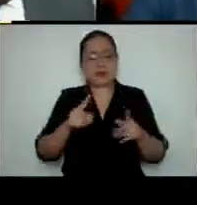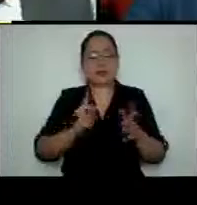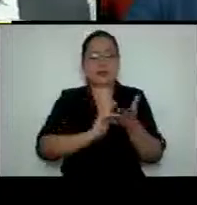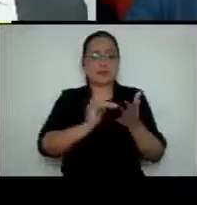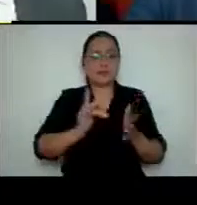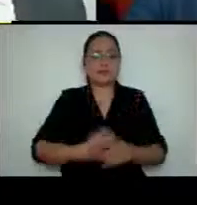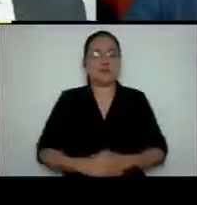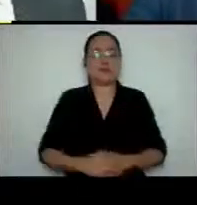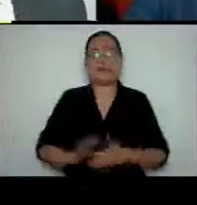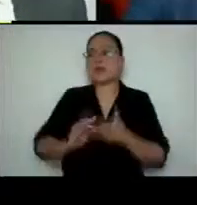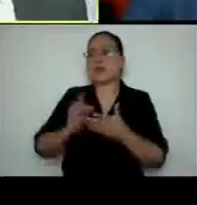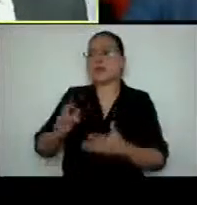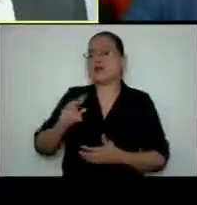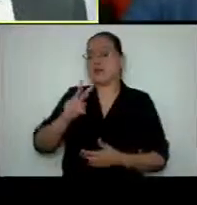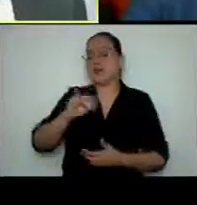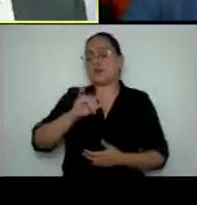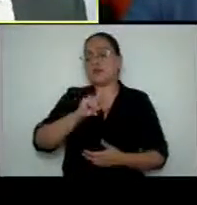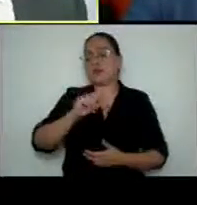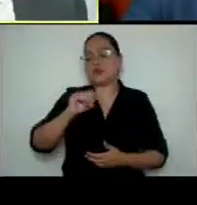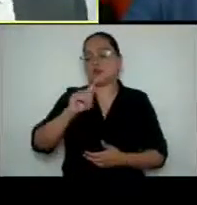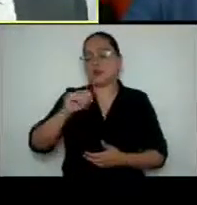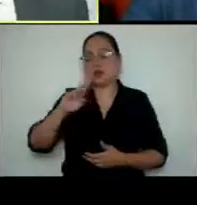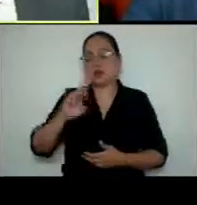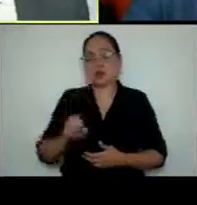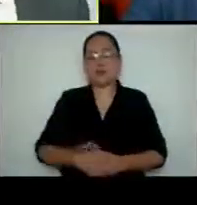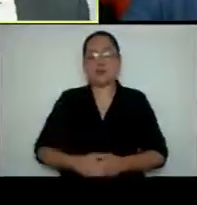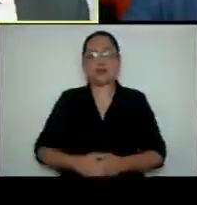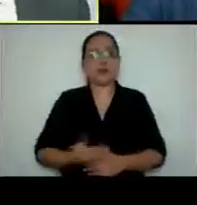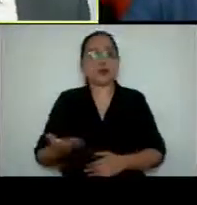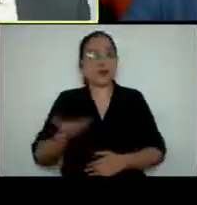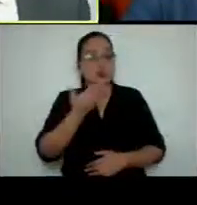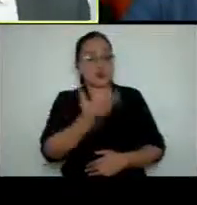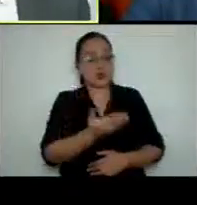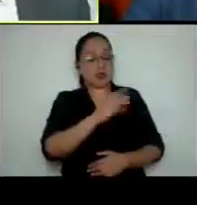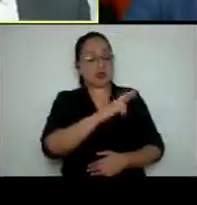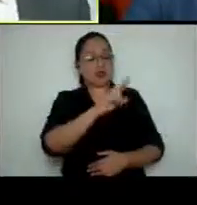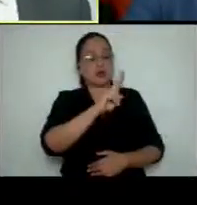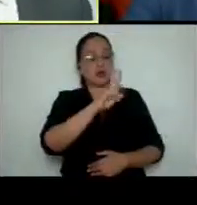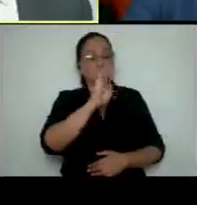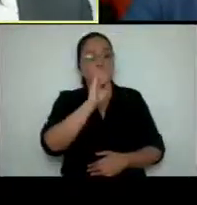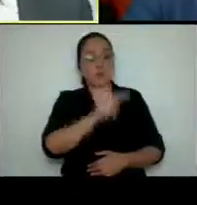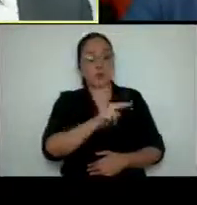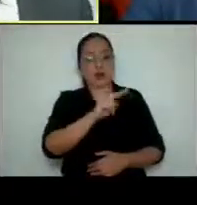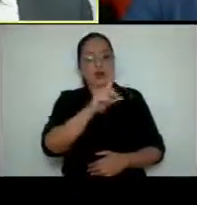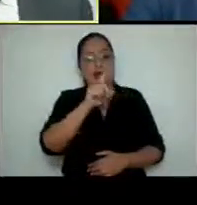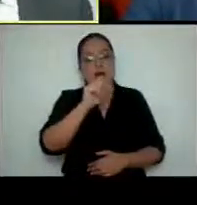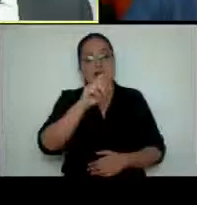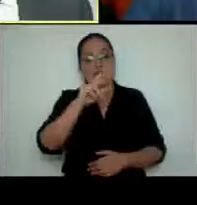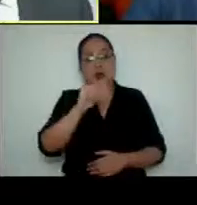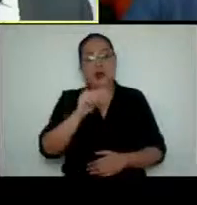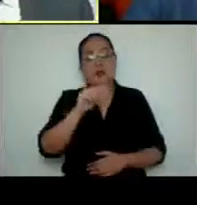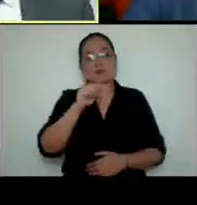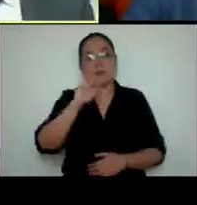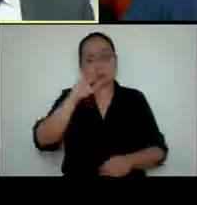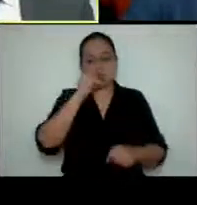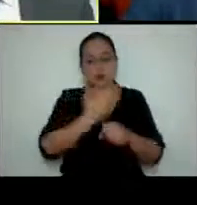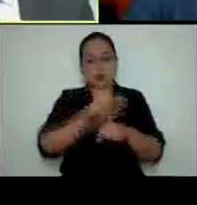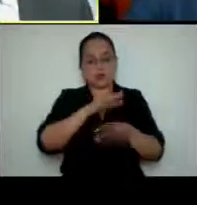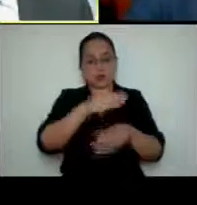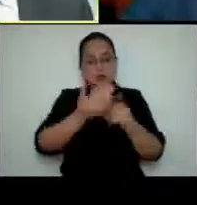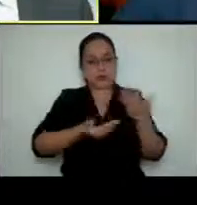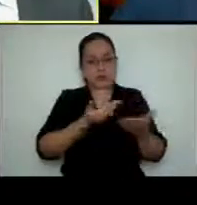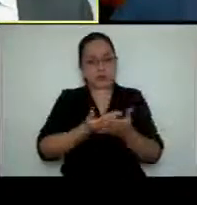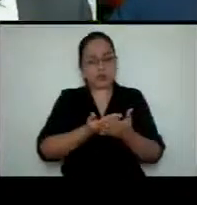Gracias, magistrada Villafuerte. Magistrado presidente Rubén Jesús Lara Patrón, ponente de los asuntos, del asunto. Con